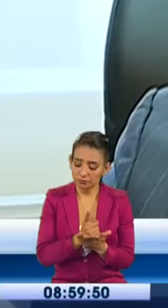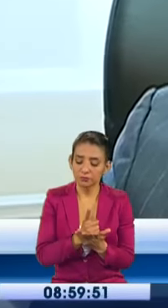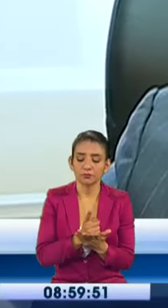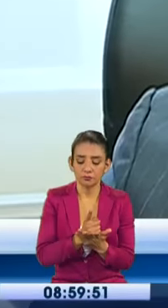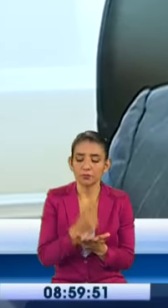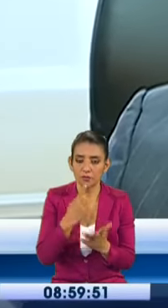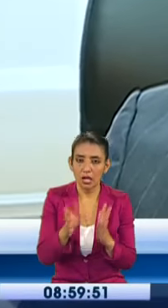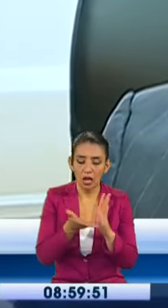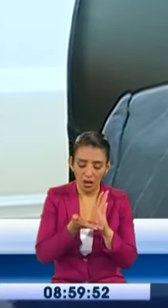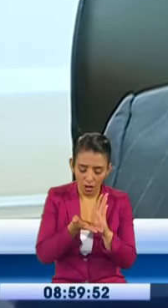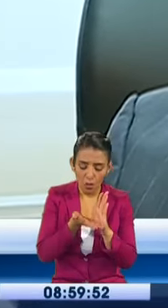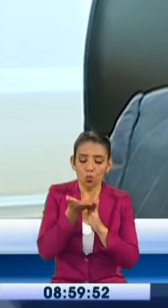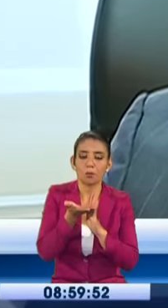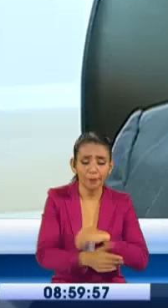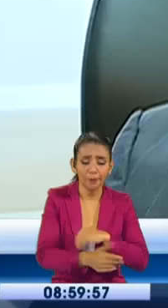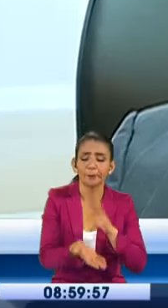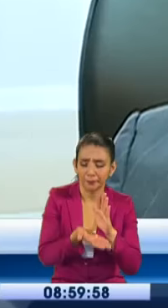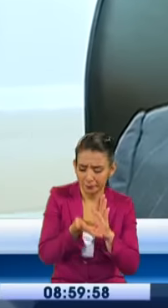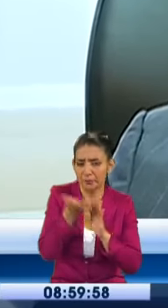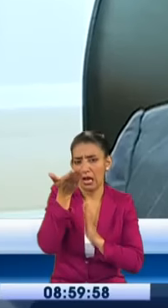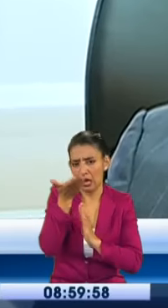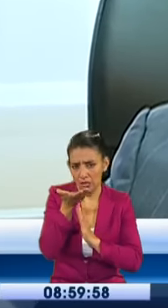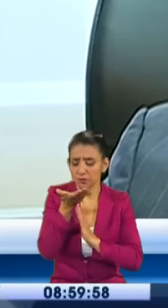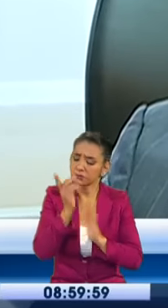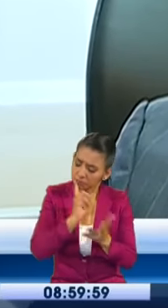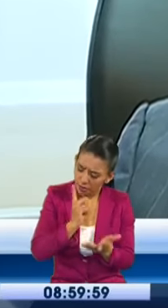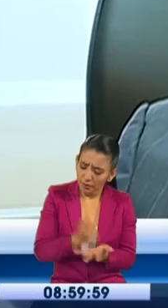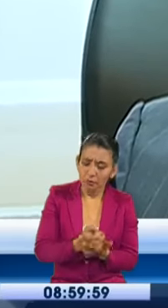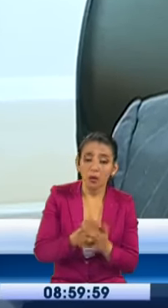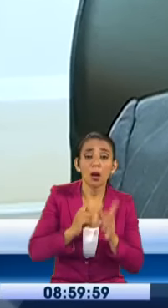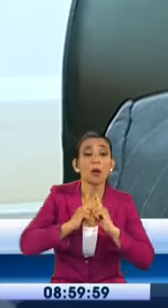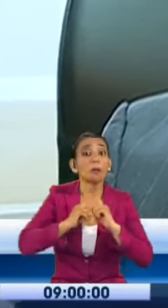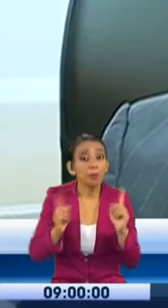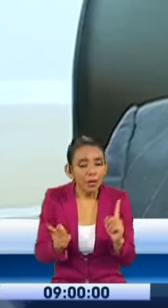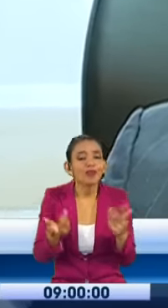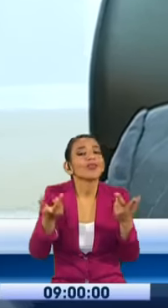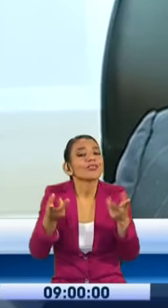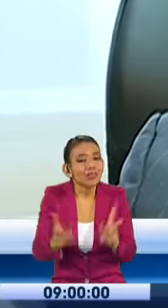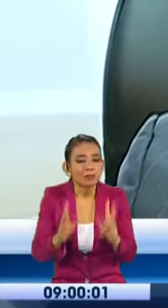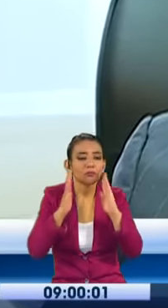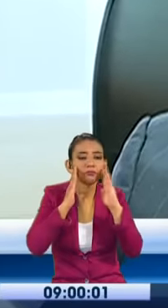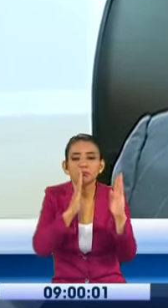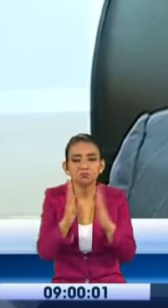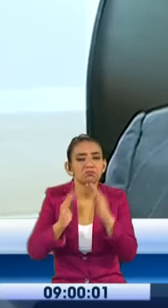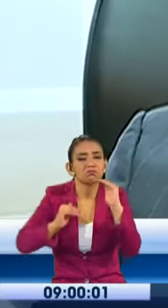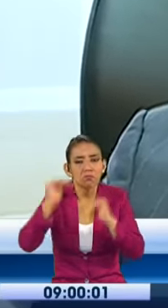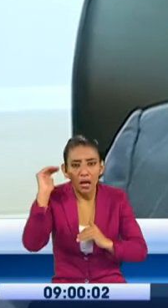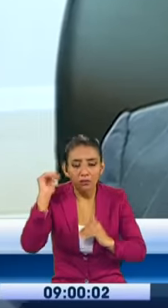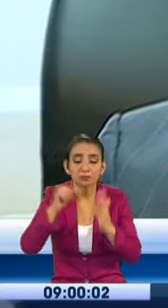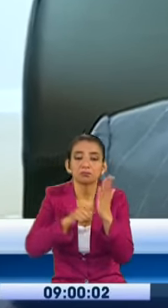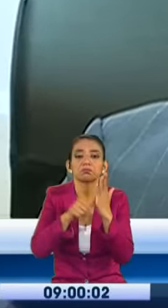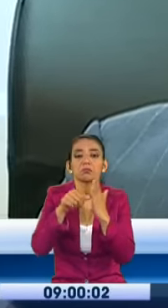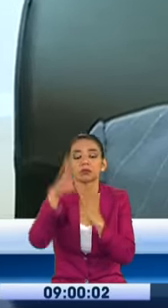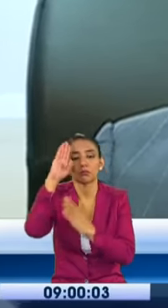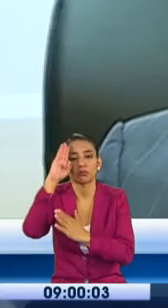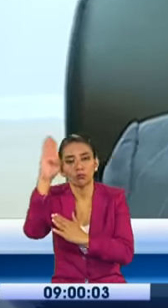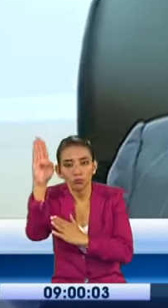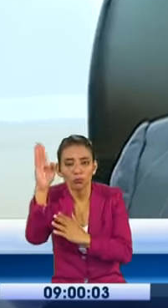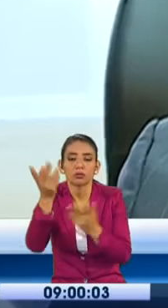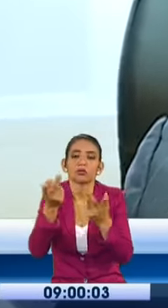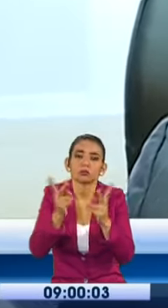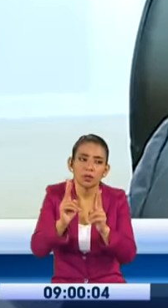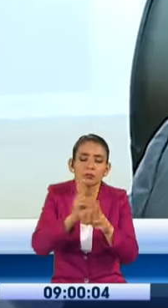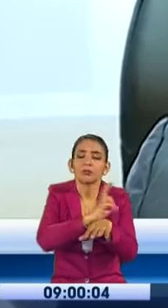aumento. Efectivamente, aquí tenemos esta situación. Se ha tomado medidas el caso, tanto con el Ministerio del Interior, así como